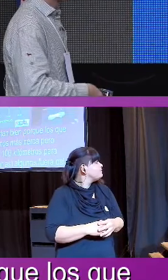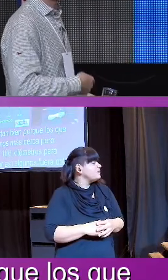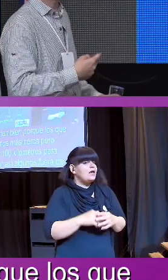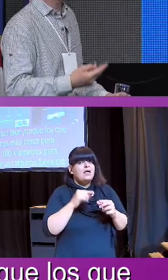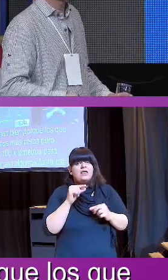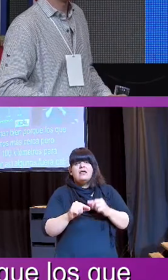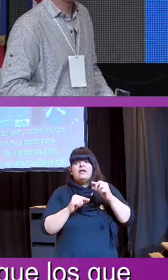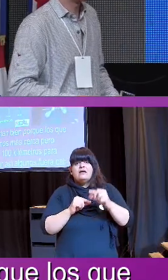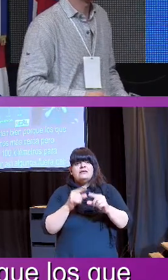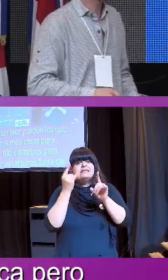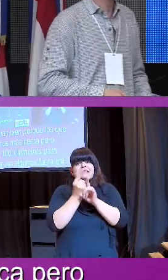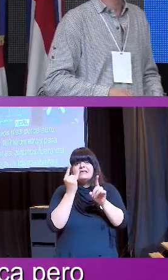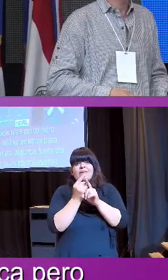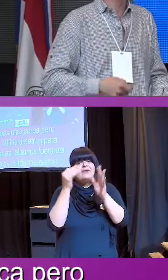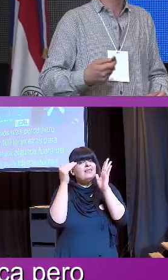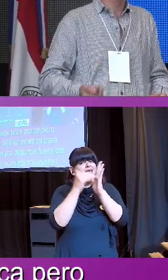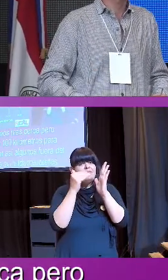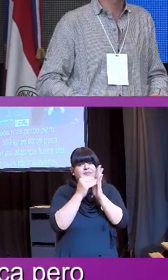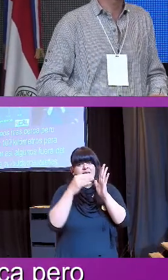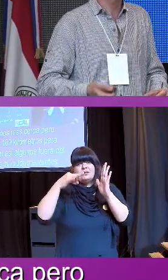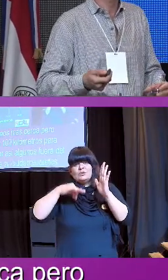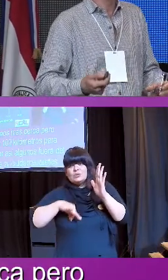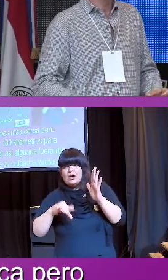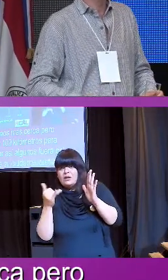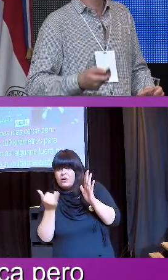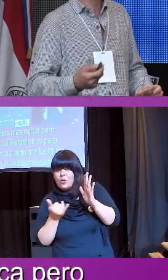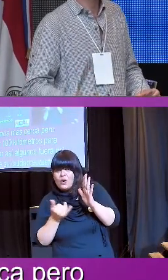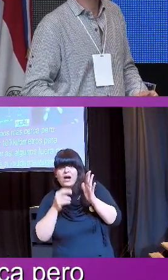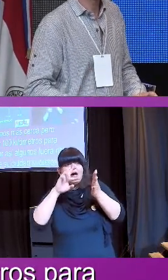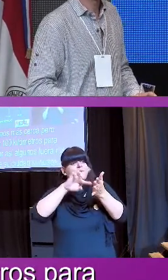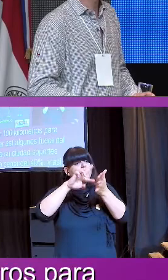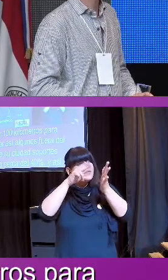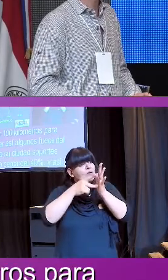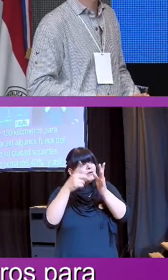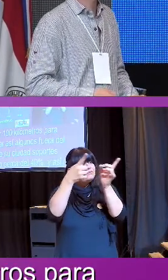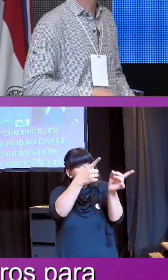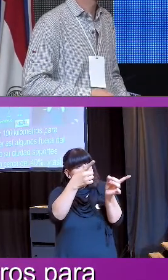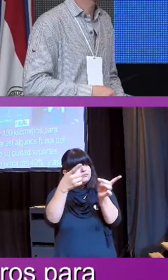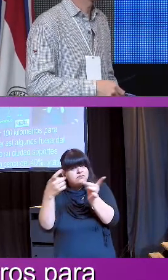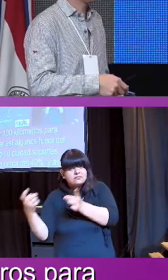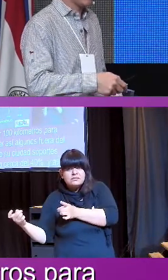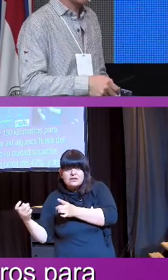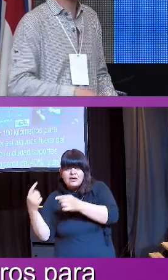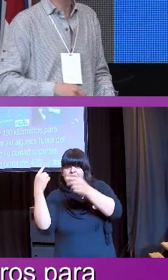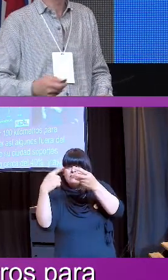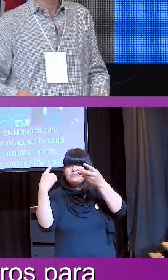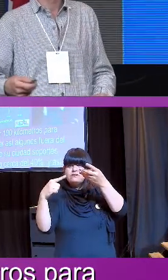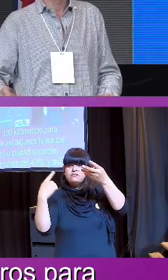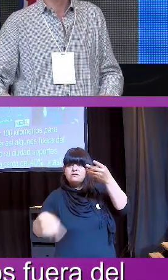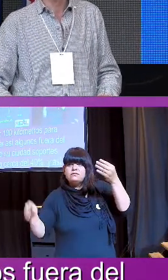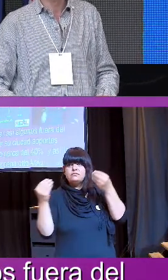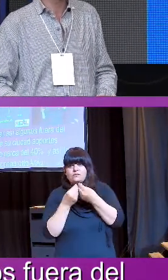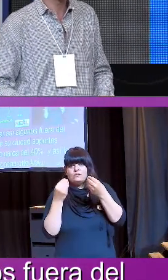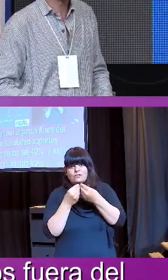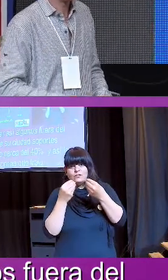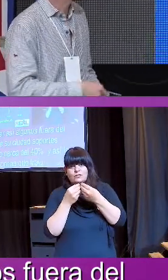así, la carga financiera, todas cosas que son las que traen problemas, necesidades y prioridades a la gente de nuestra población y en función de eso